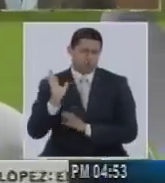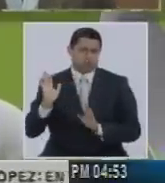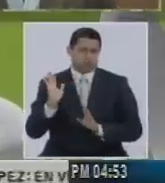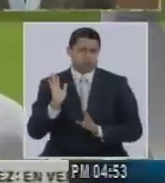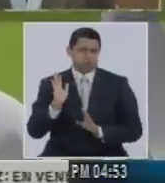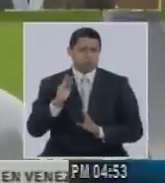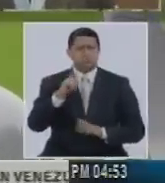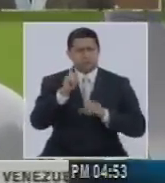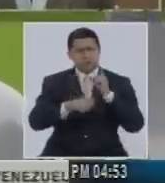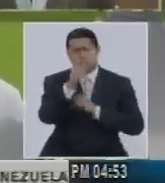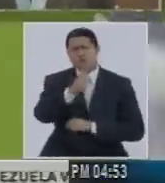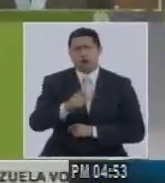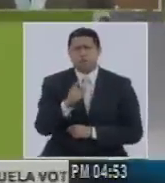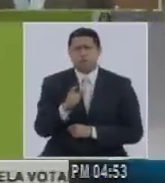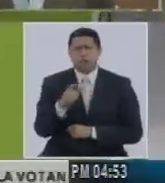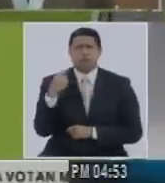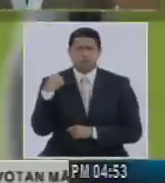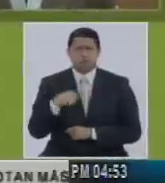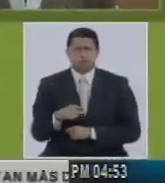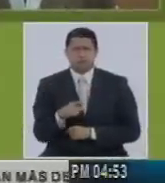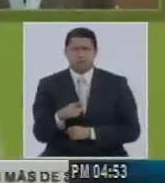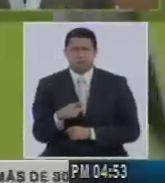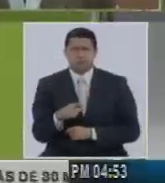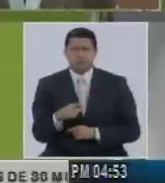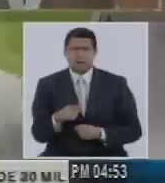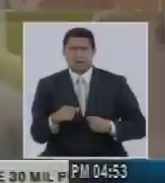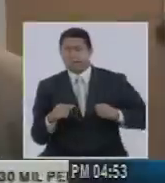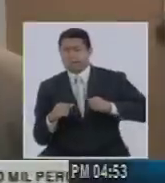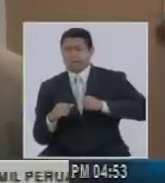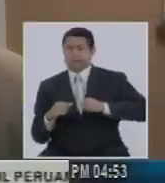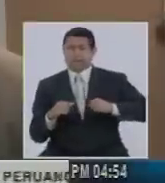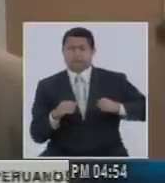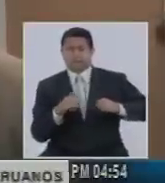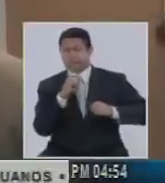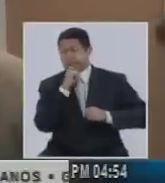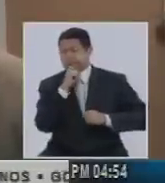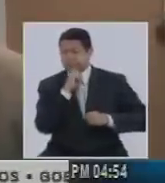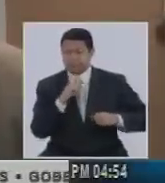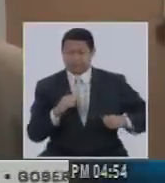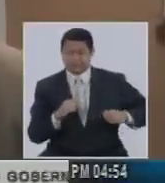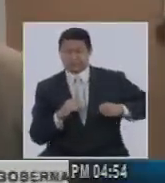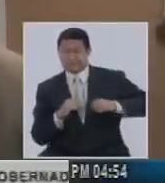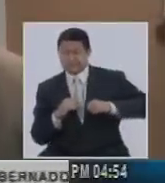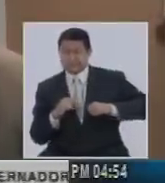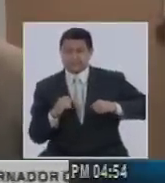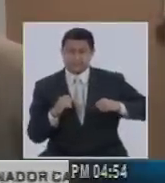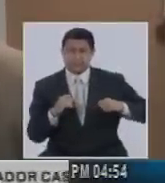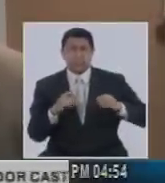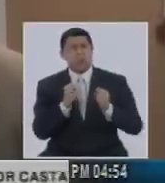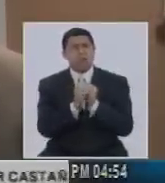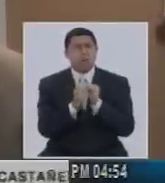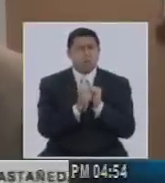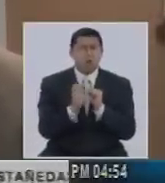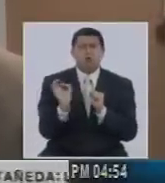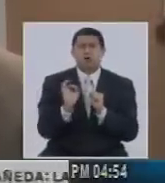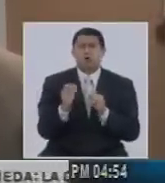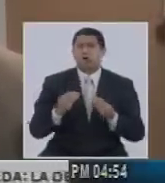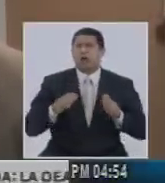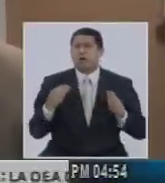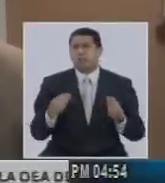Hay ciertos pacientes que tienen una gran pérdida de movimiento y de función, que puede ser deportivo, puede ser de la